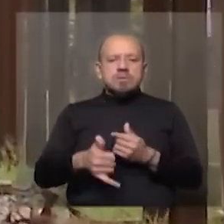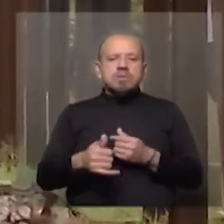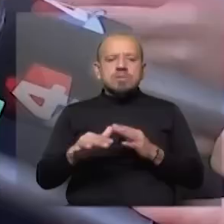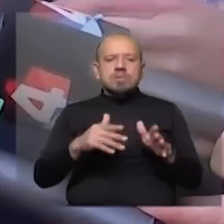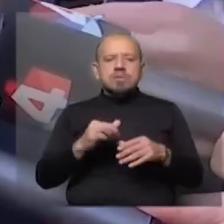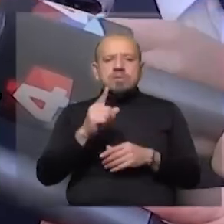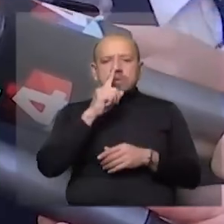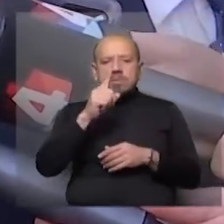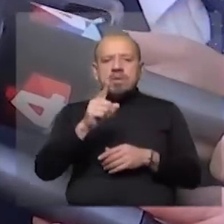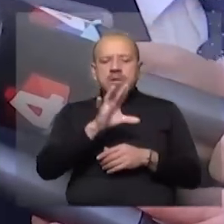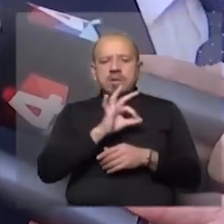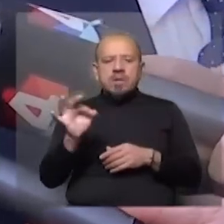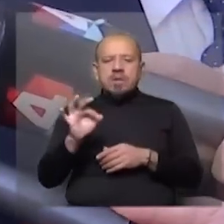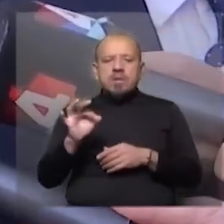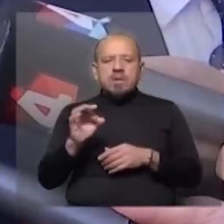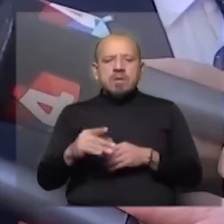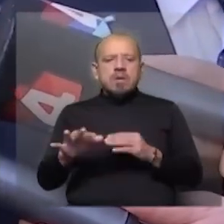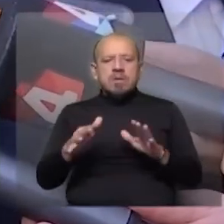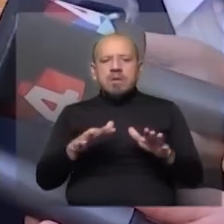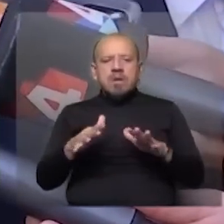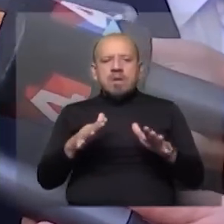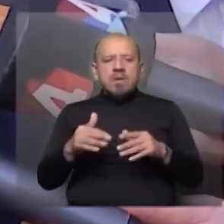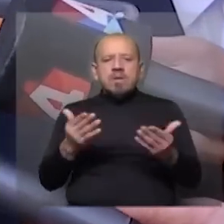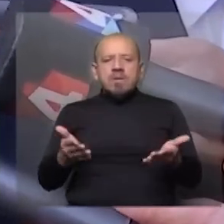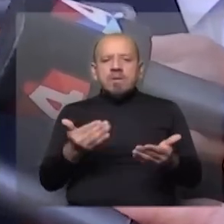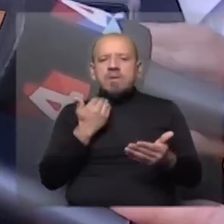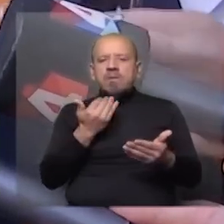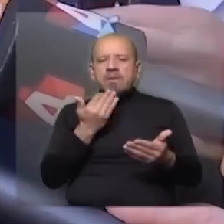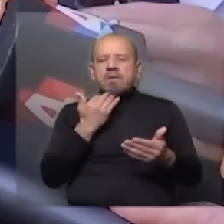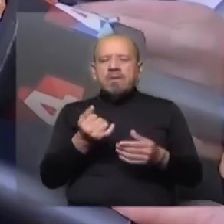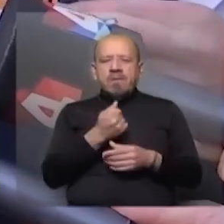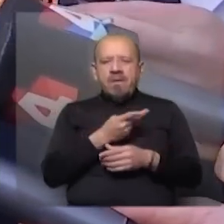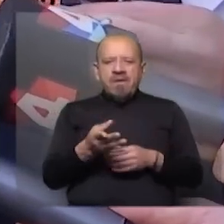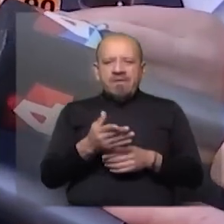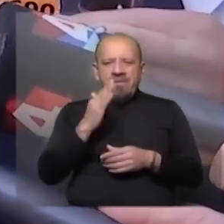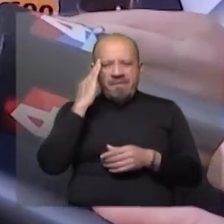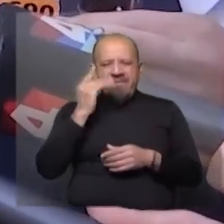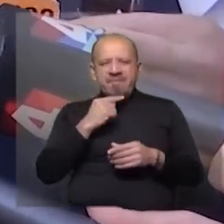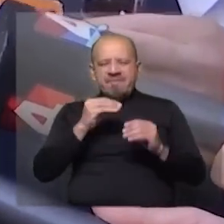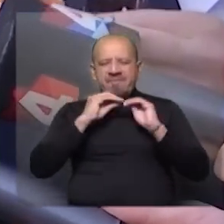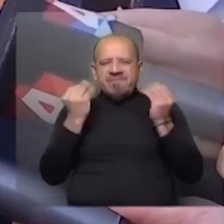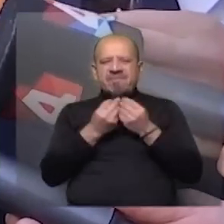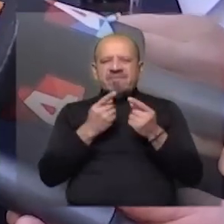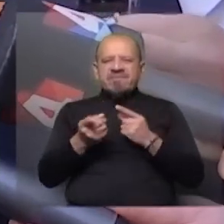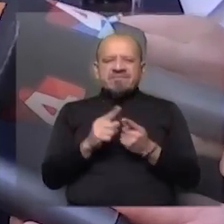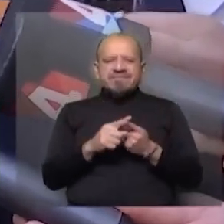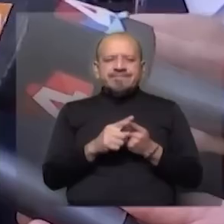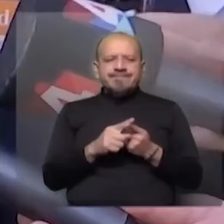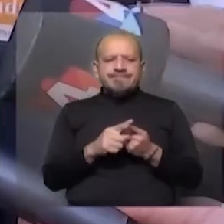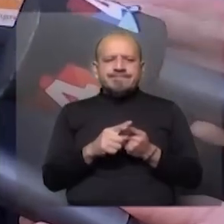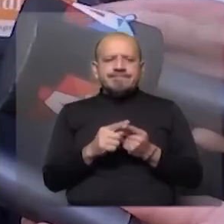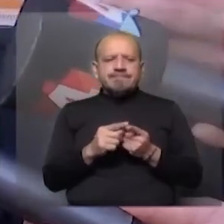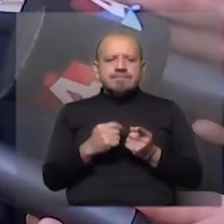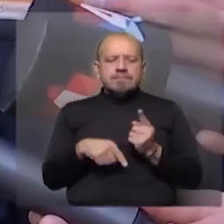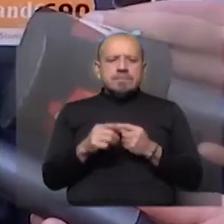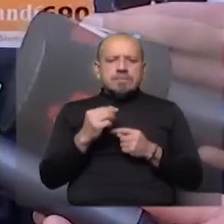15 inmuebles y digo aproximadamente porque tampoco se sabe cuál es la cantidad total pero también allí hubo y se detectó